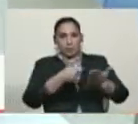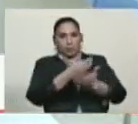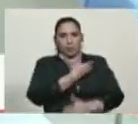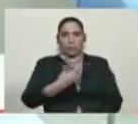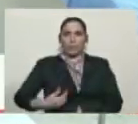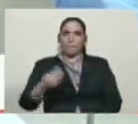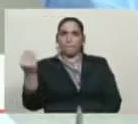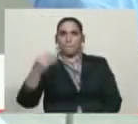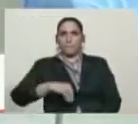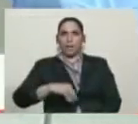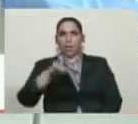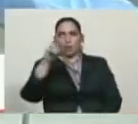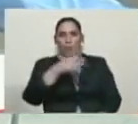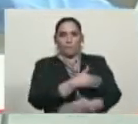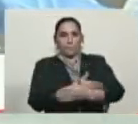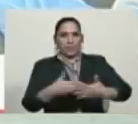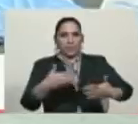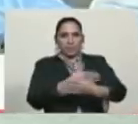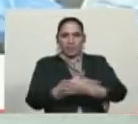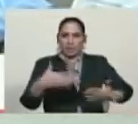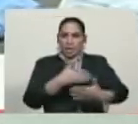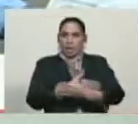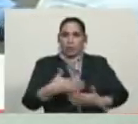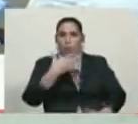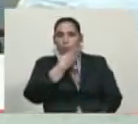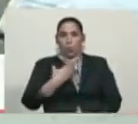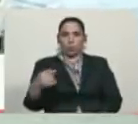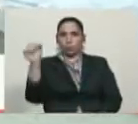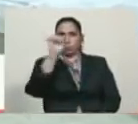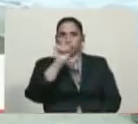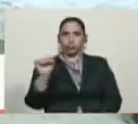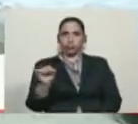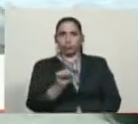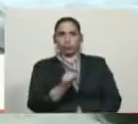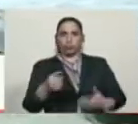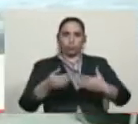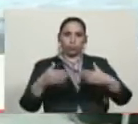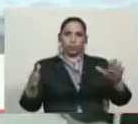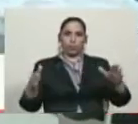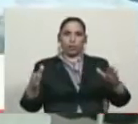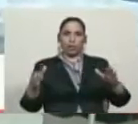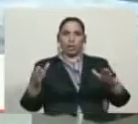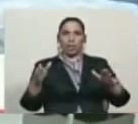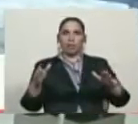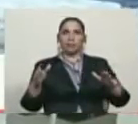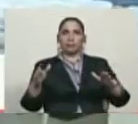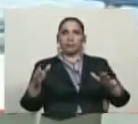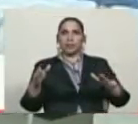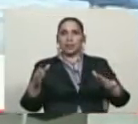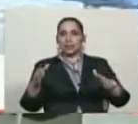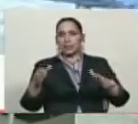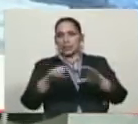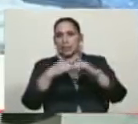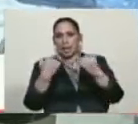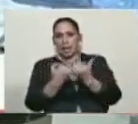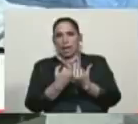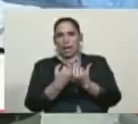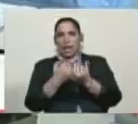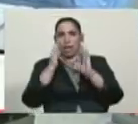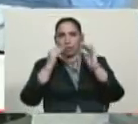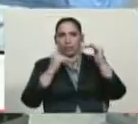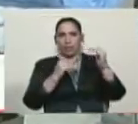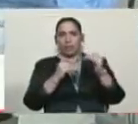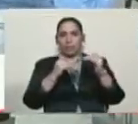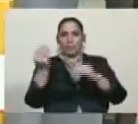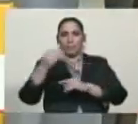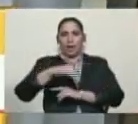de más de 2 millardos de bolívares soberanos inauguramos una sala de triaje donde realmente vamos a atender a más de 500